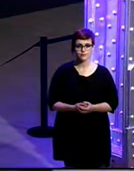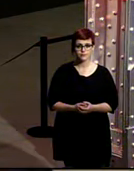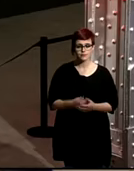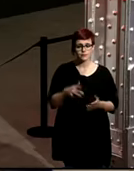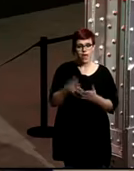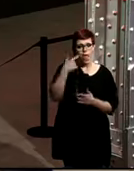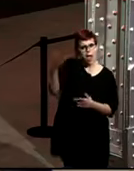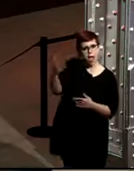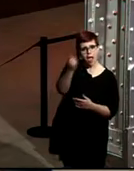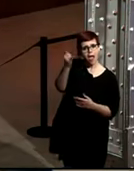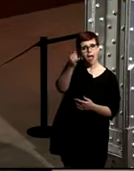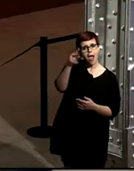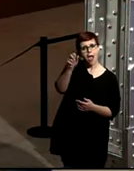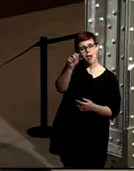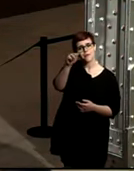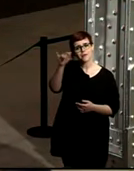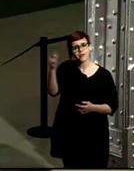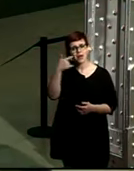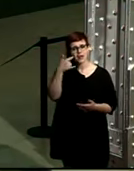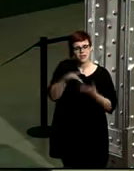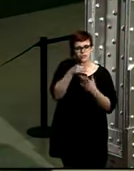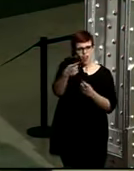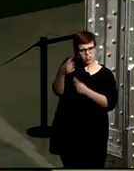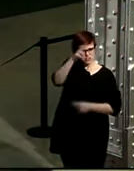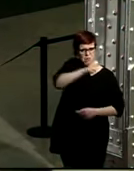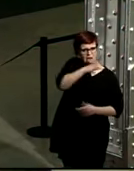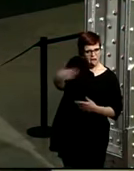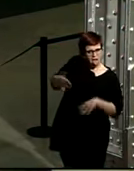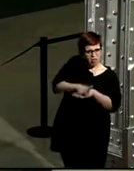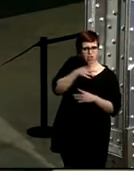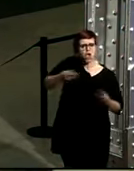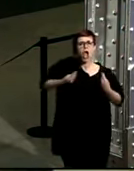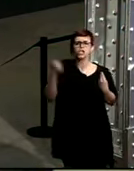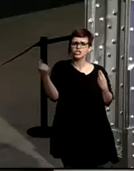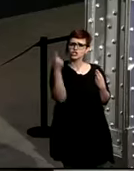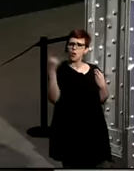Baja, Luismi. ¿Cómo vas a estar tú solo por ahí? Que yo no necesito a mis viejos, chaval, que puedo vivir solo perfectamente.